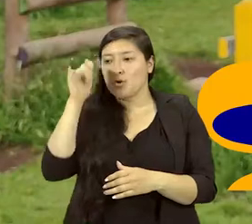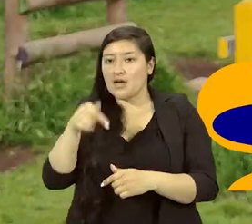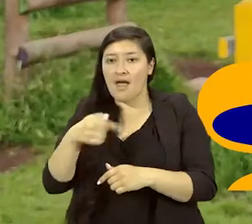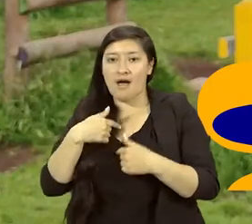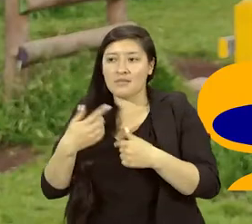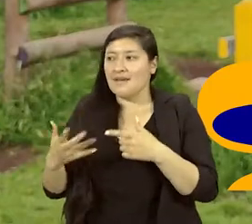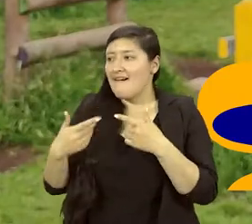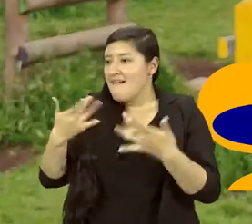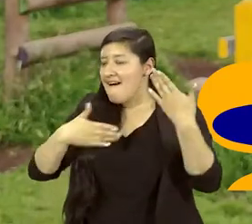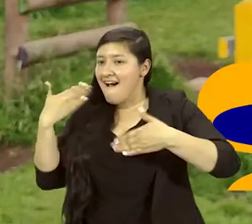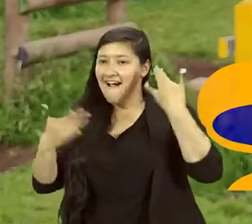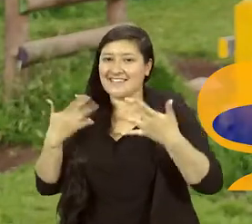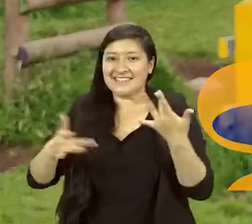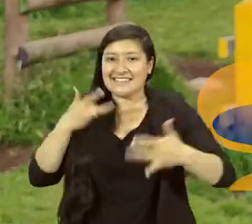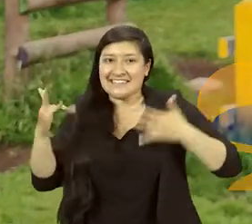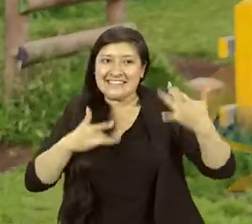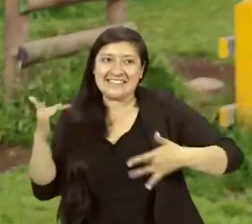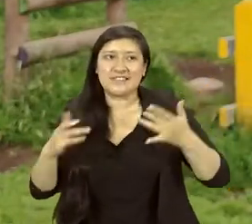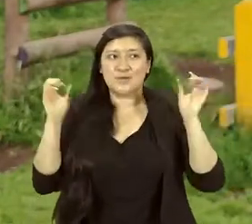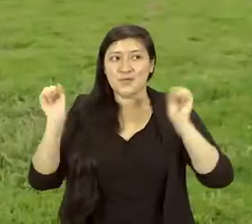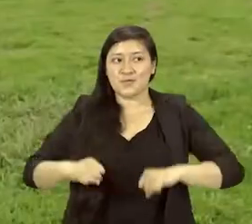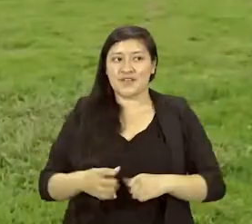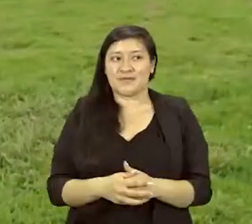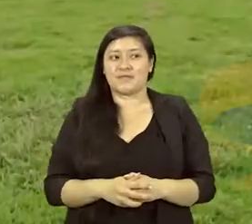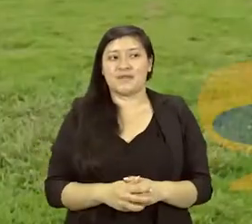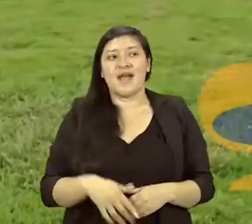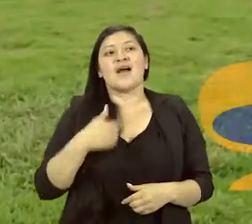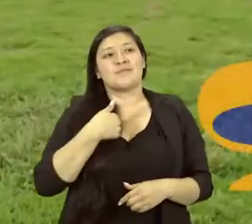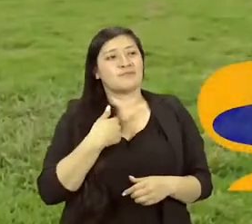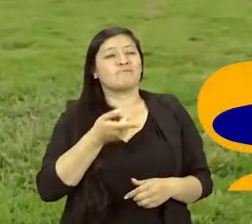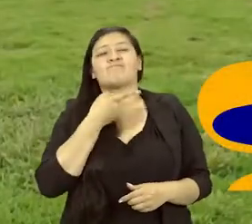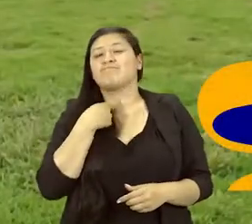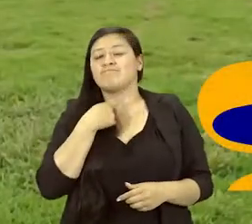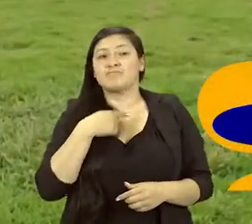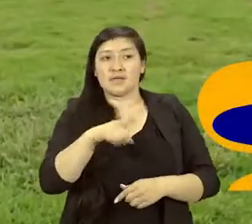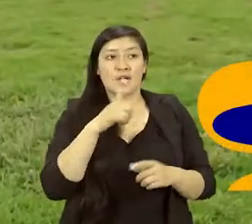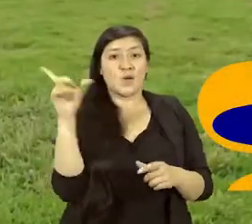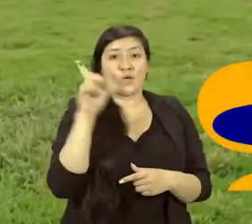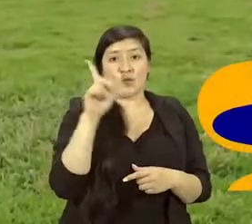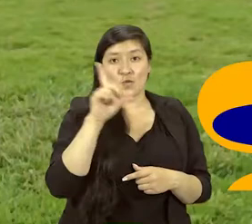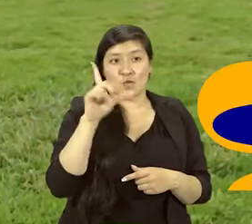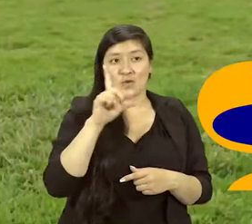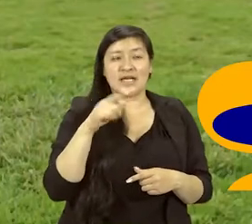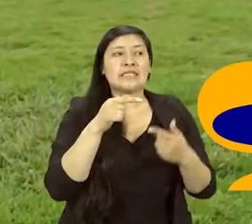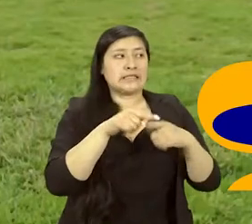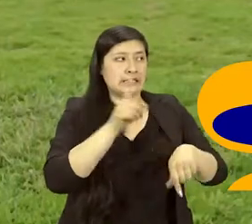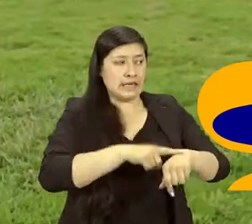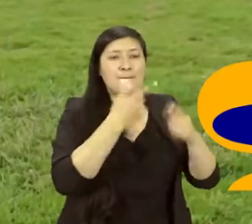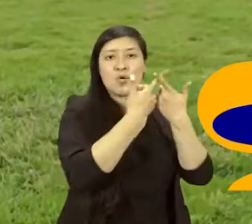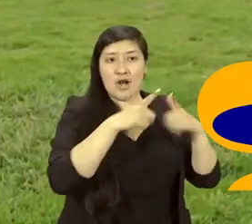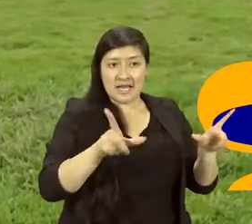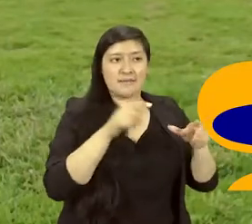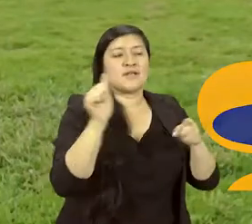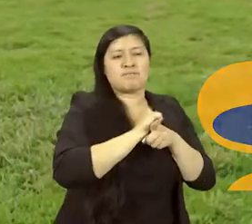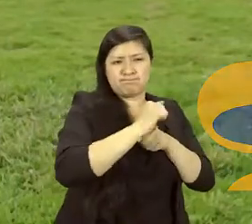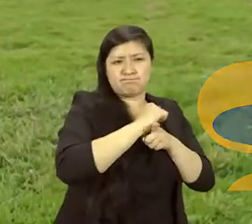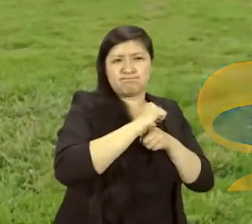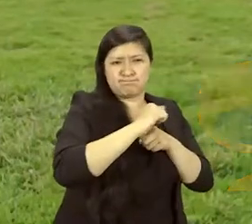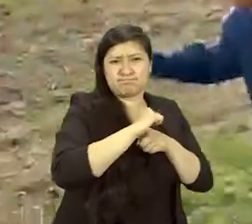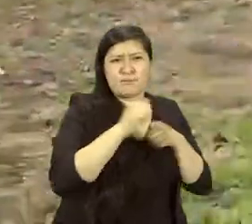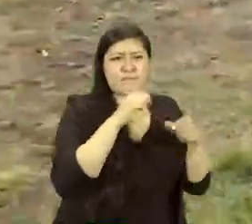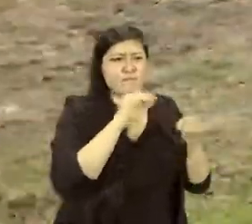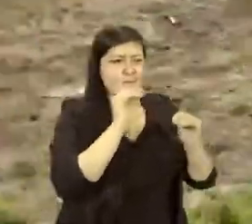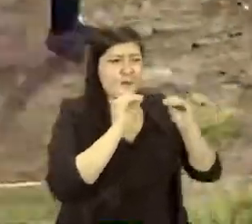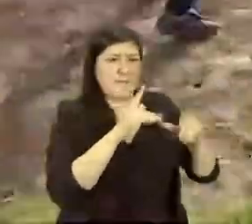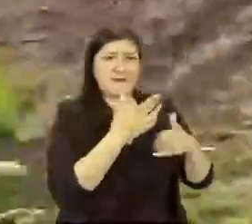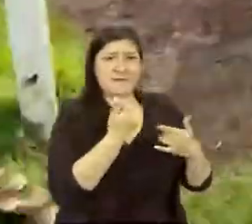es algo muy divertido para nosotros los niños. Me está gustando mucho y los lunes y tiempos libres practico el fútbol.